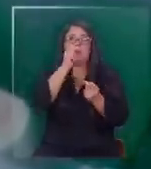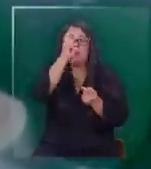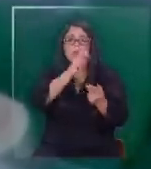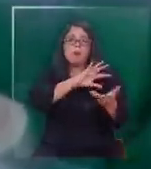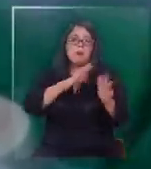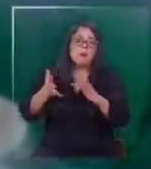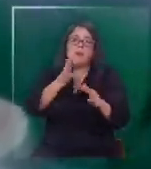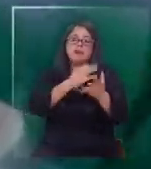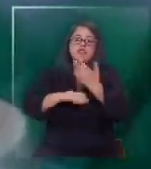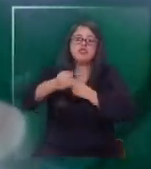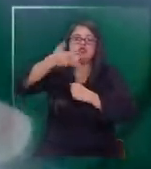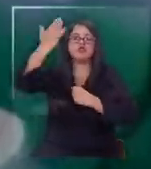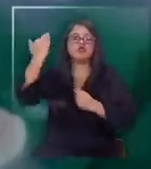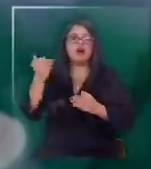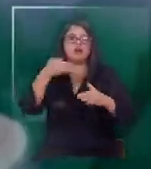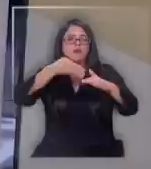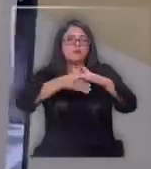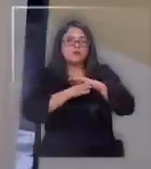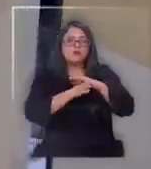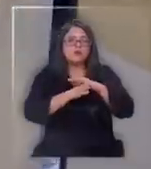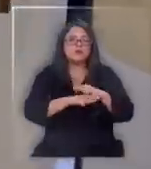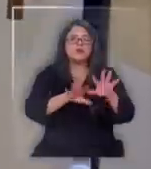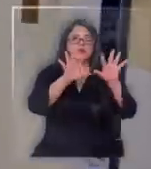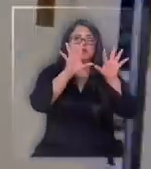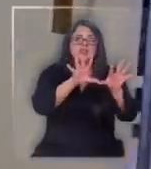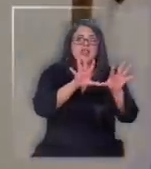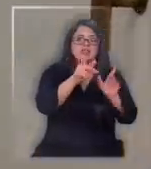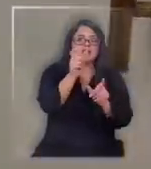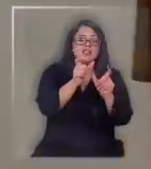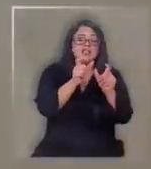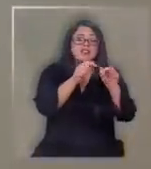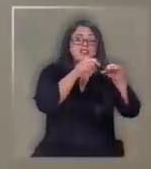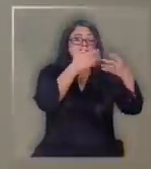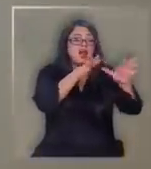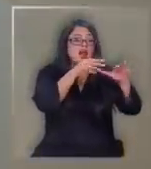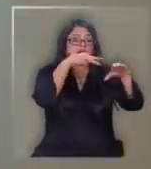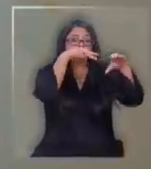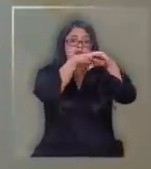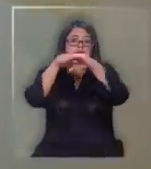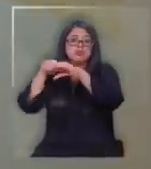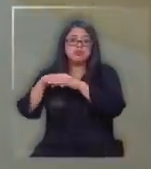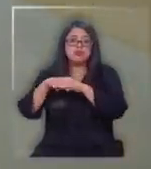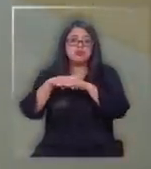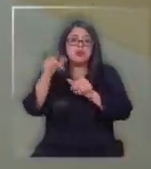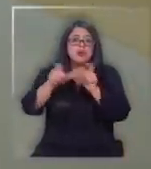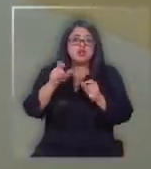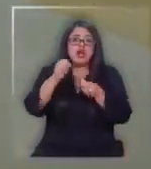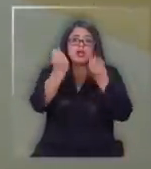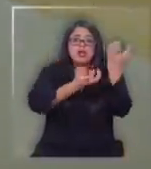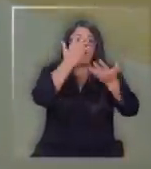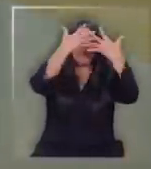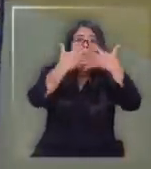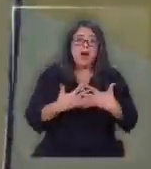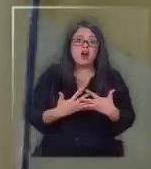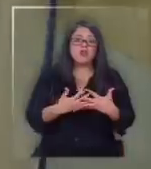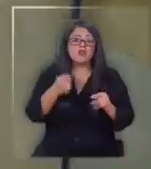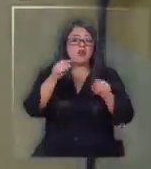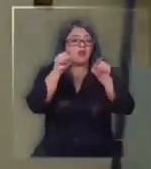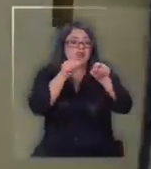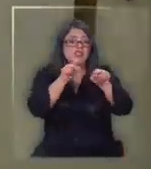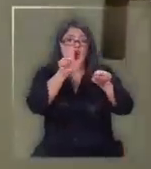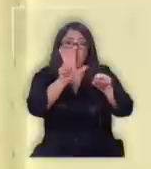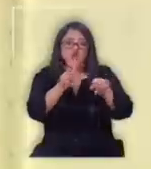al de años anteriores. Los 10 boxes de quemados están ocupados y de ellos 8 son pacientes